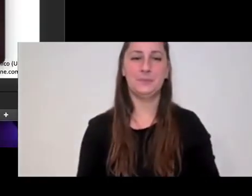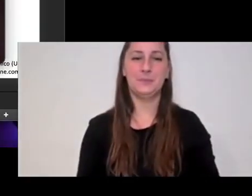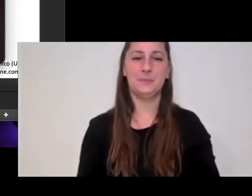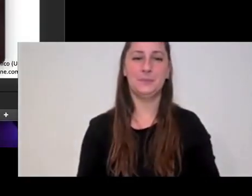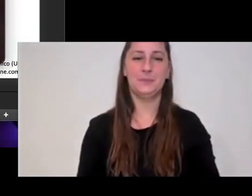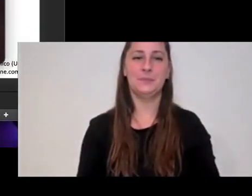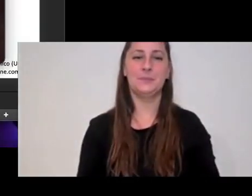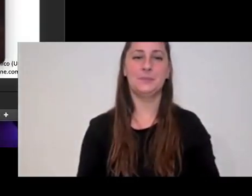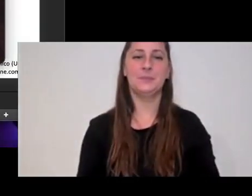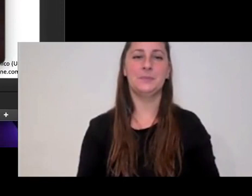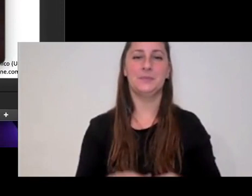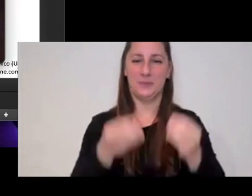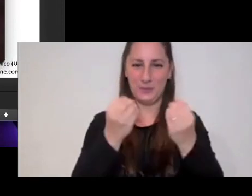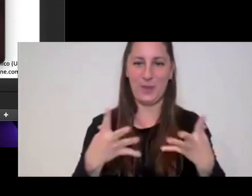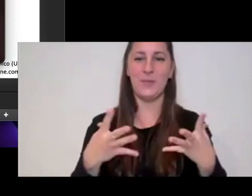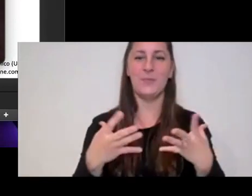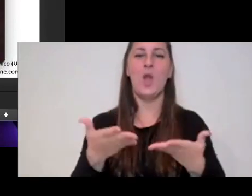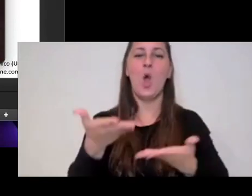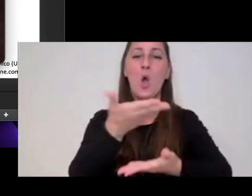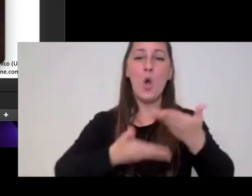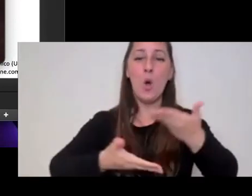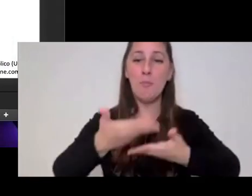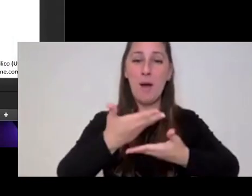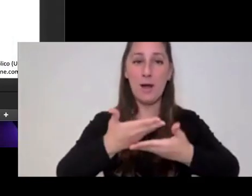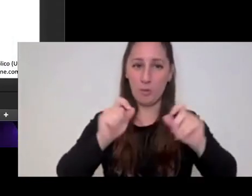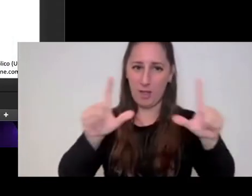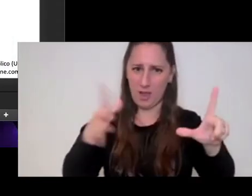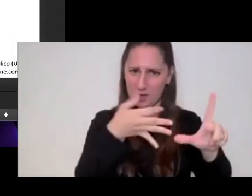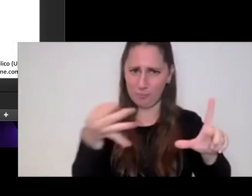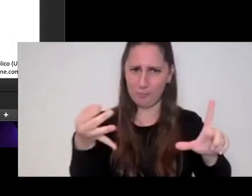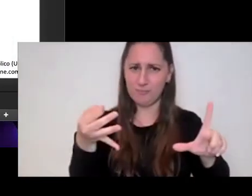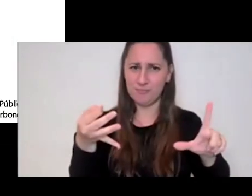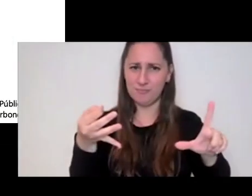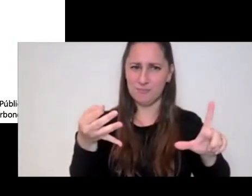Bien, ahí estoy compartiendo la pantalla, según entiendo, ¿no?